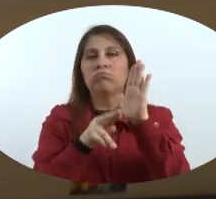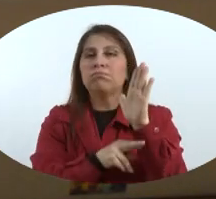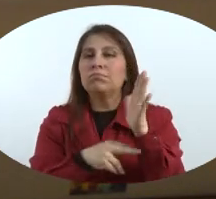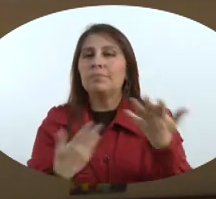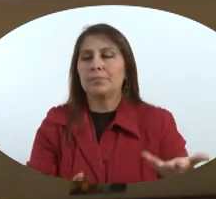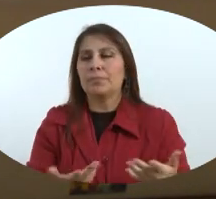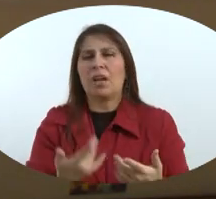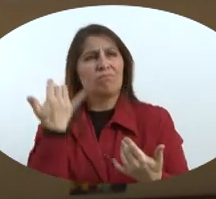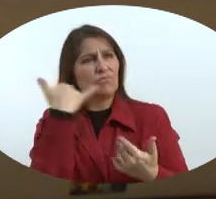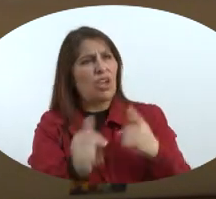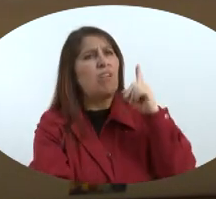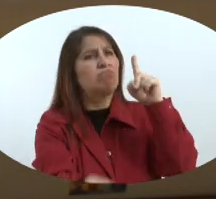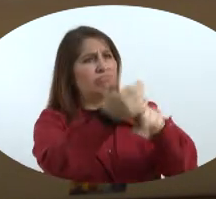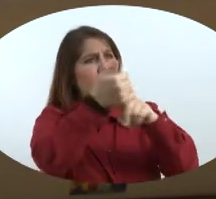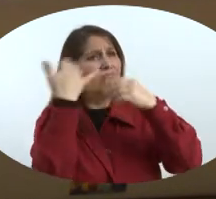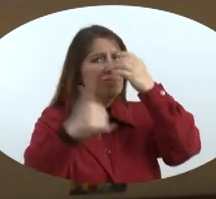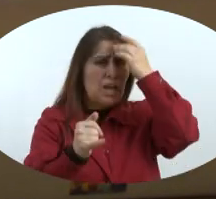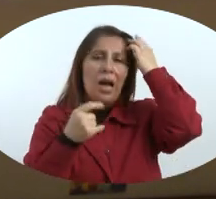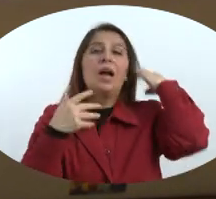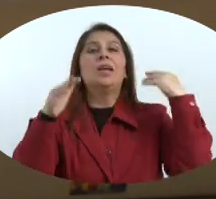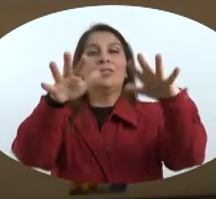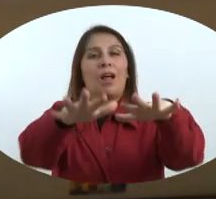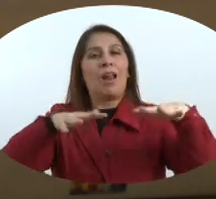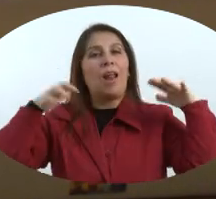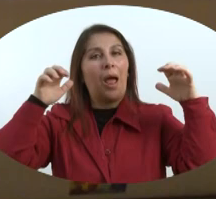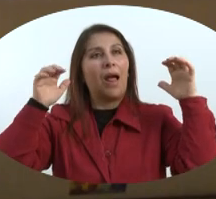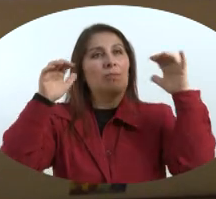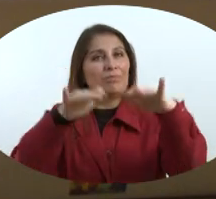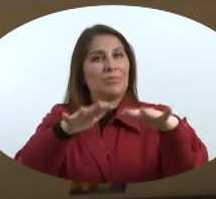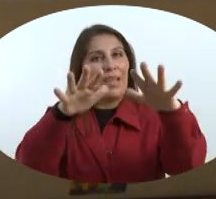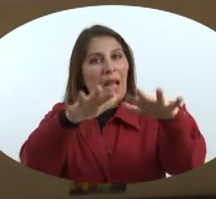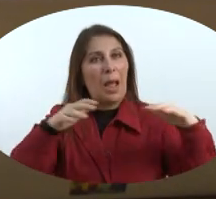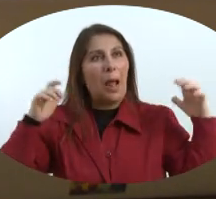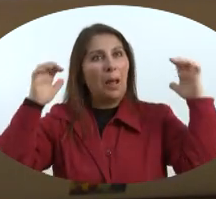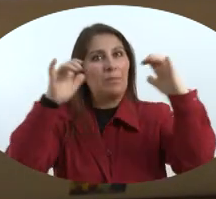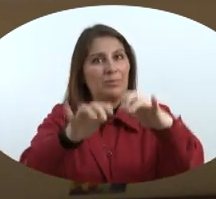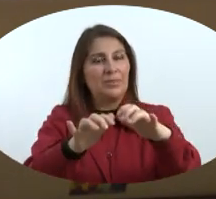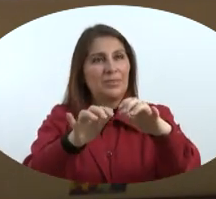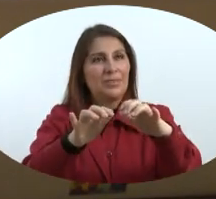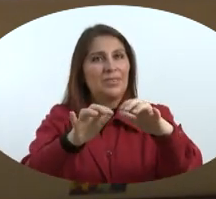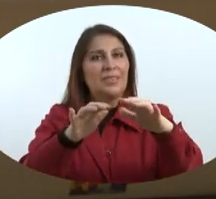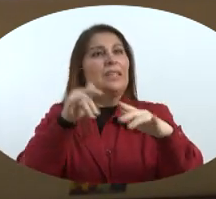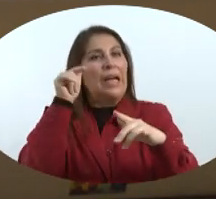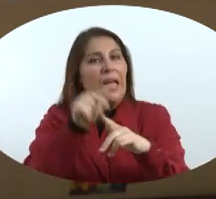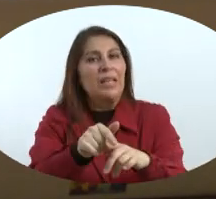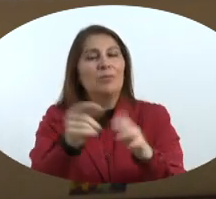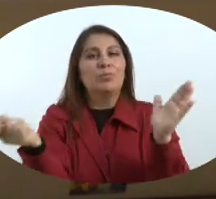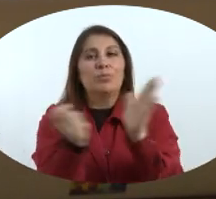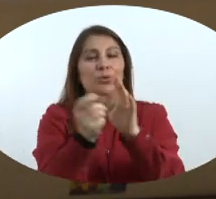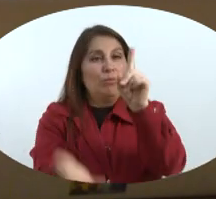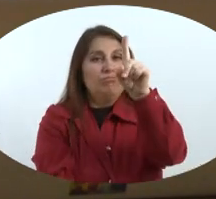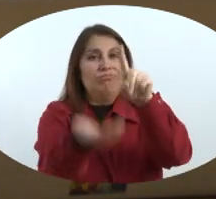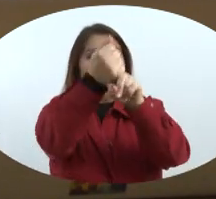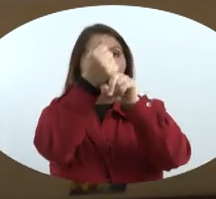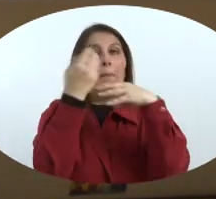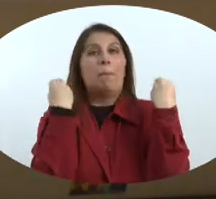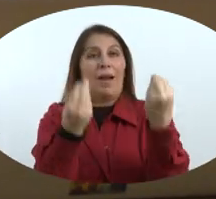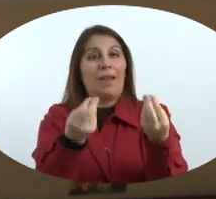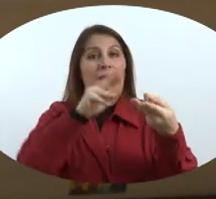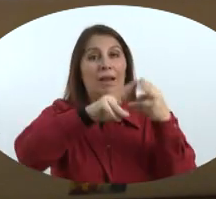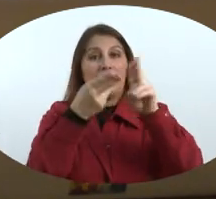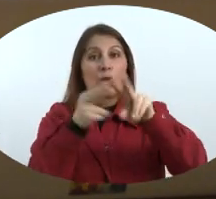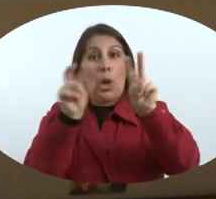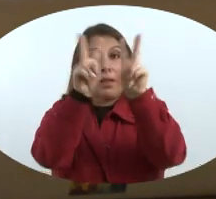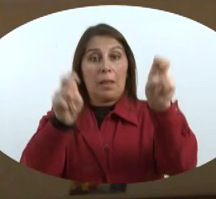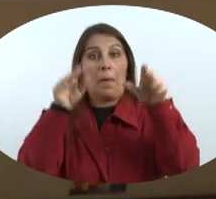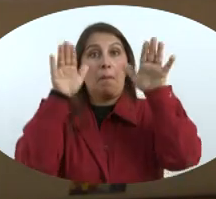ganado eso fue lo que es el negocio en la mesa multi estamentaria como proceso de diálogo para cerrar el tema del paro creo